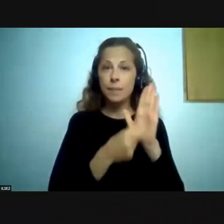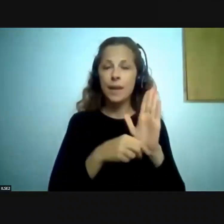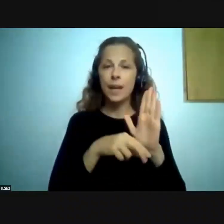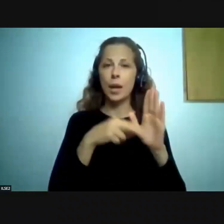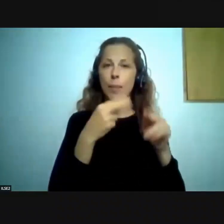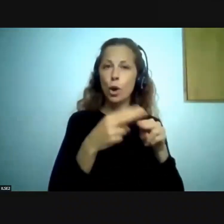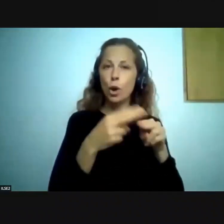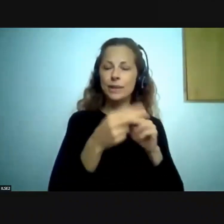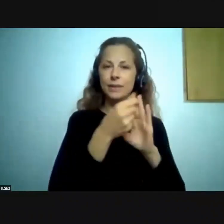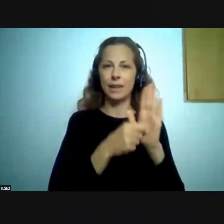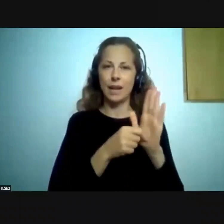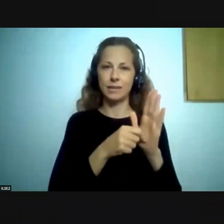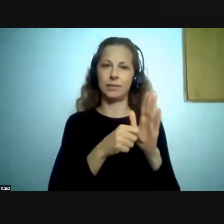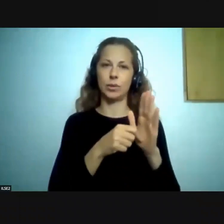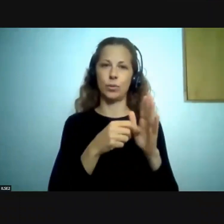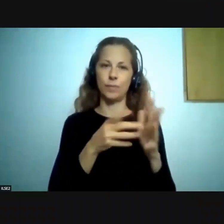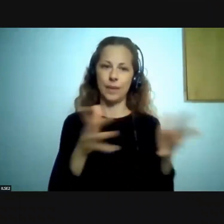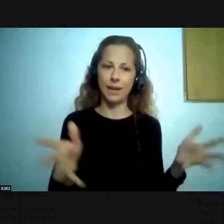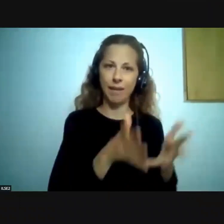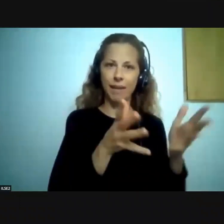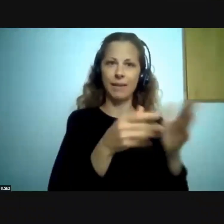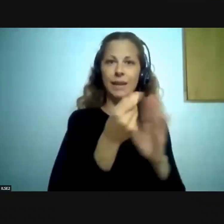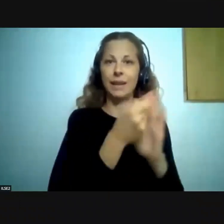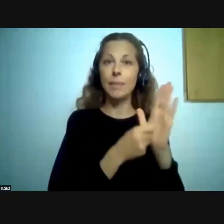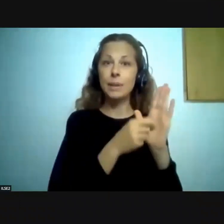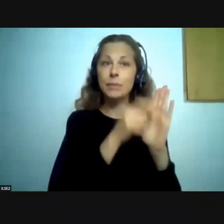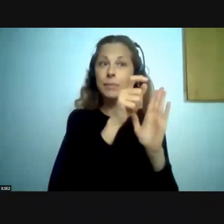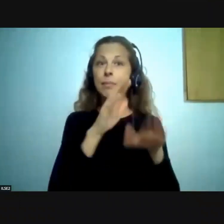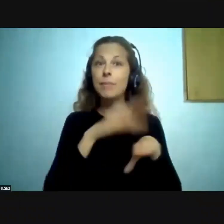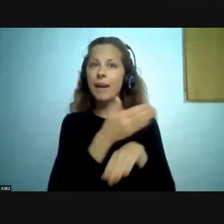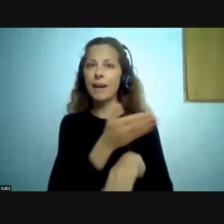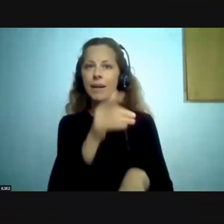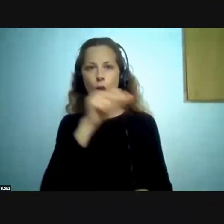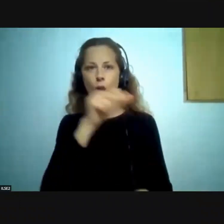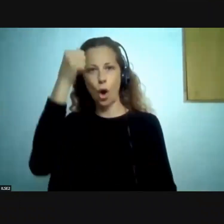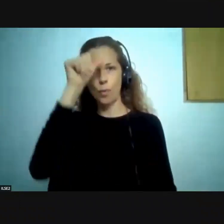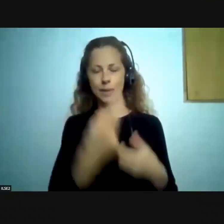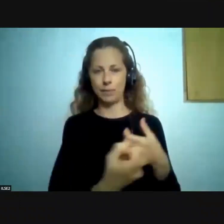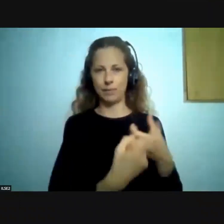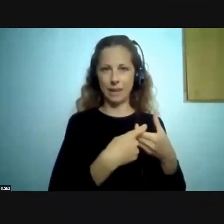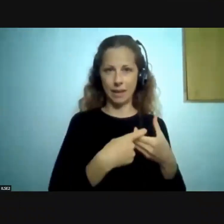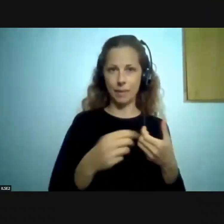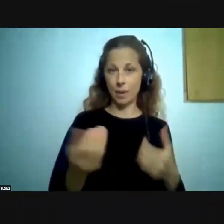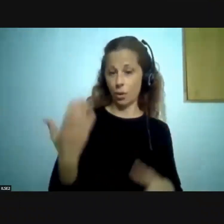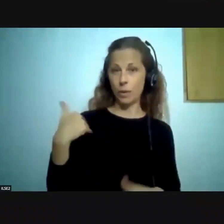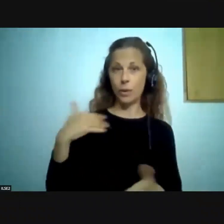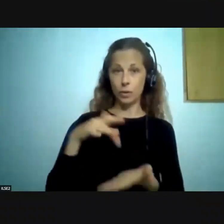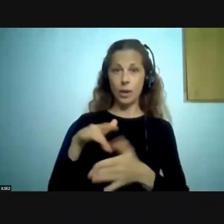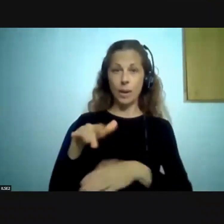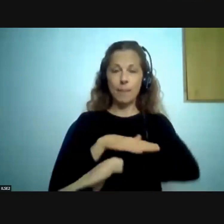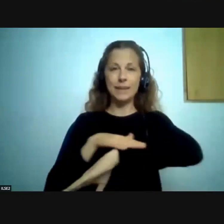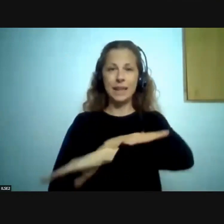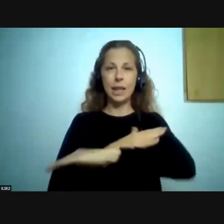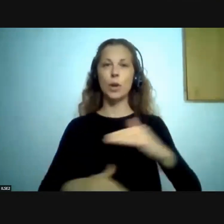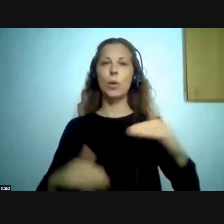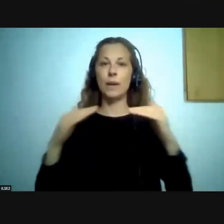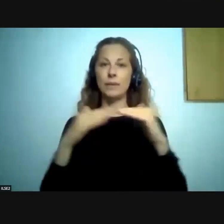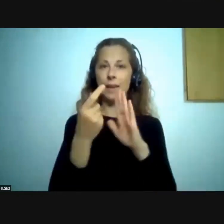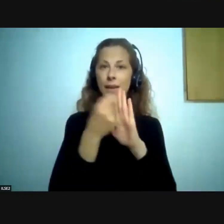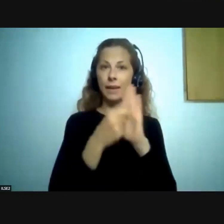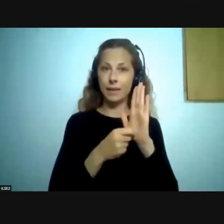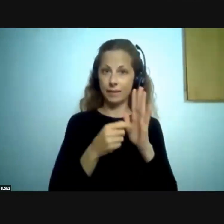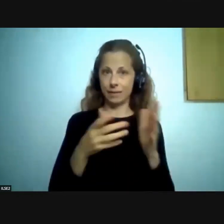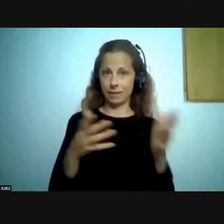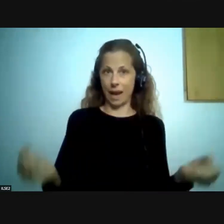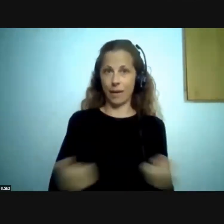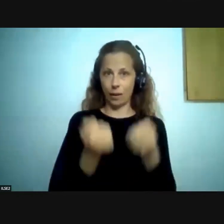que impliquen a los hombres. Yo cuando estaba en el Ministerio de Igualdad, que pusimos en marcha una serie de iniciativas, decía en el Ministerio y